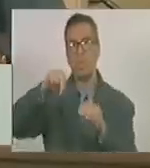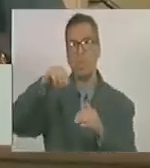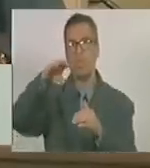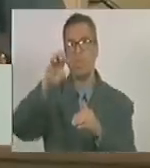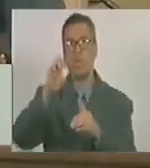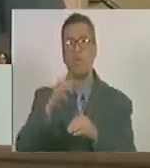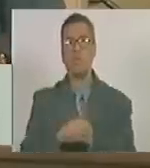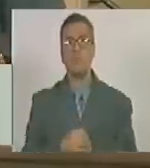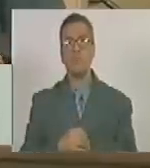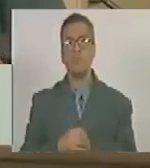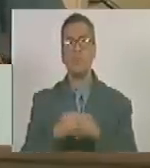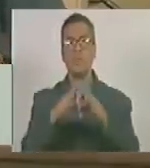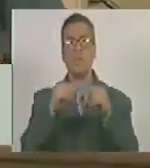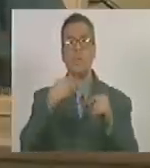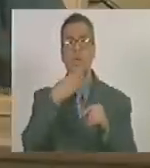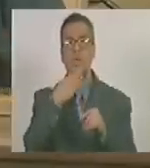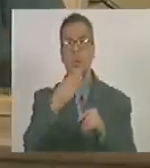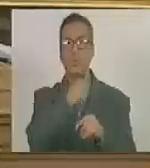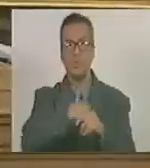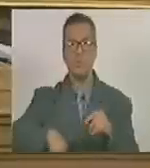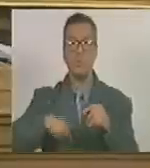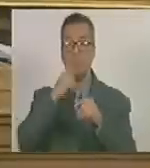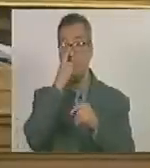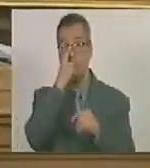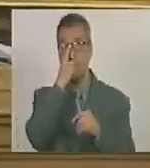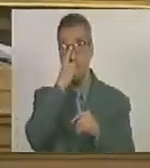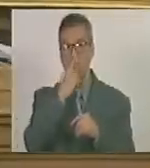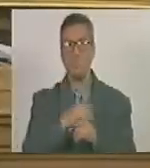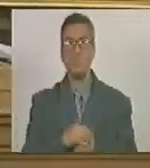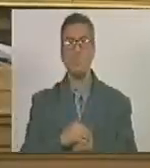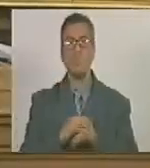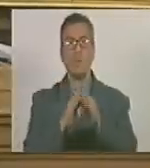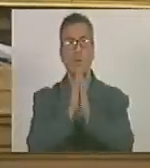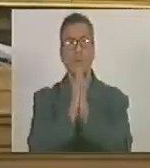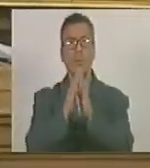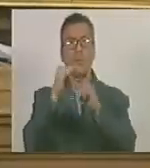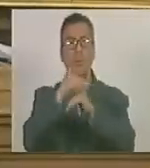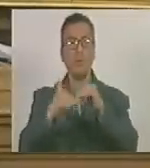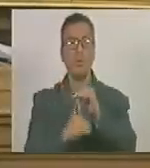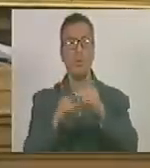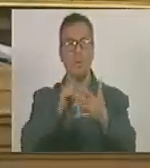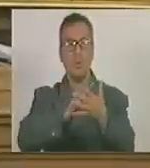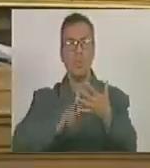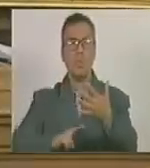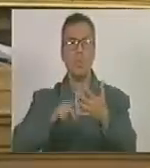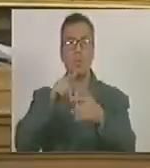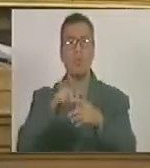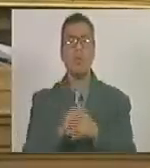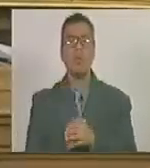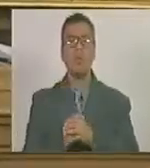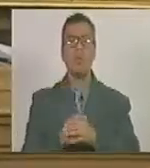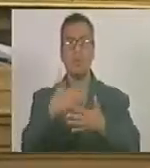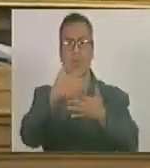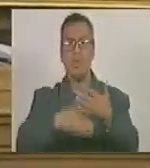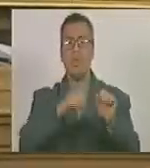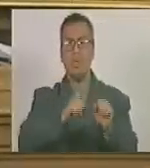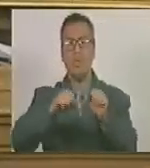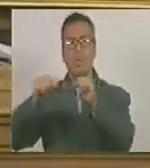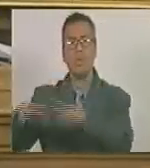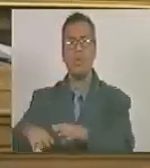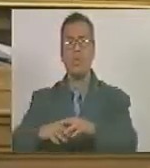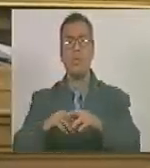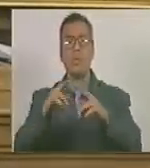Nacional Electoral. Es todo, ciudadano presidente. Por favor, subsecretaria, sírvase a dar lectura de las cartas de renuncia de